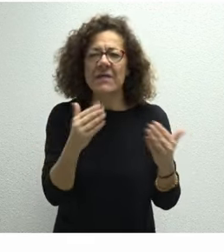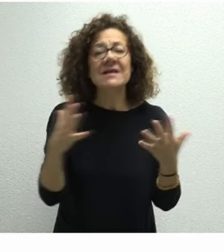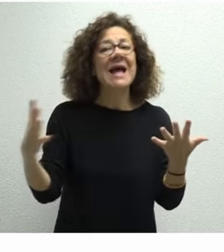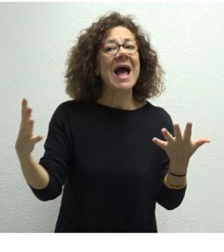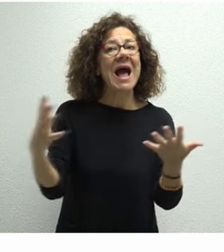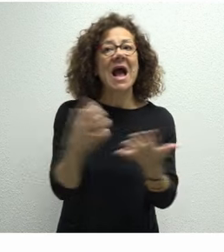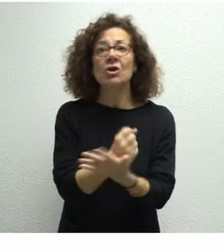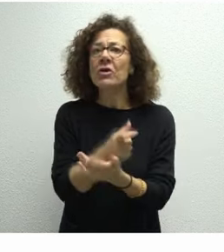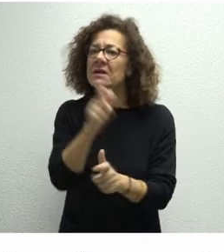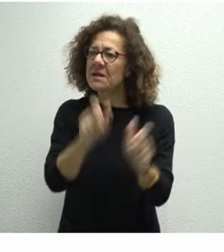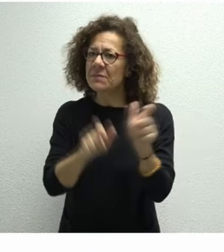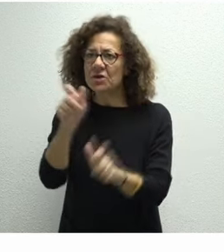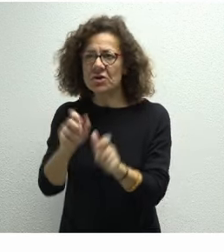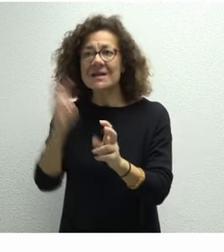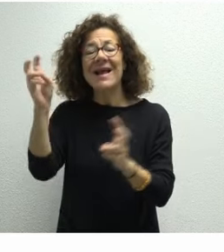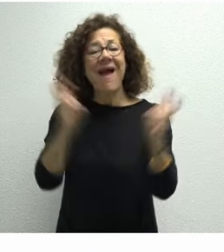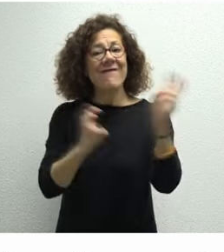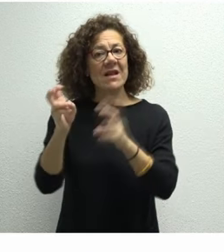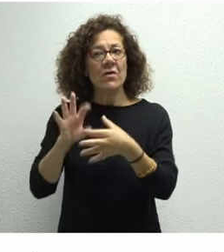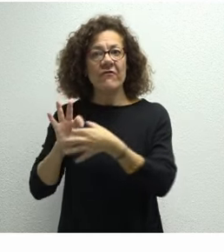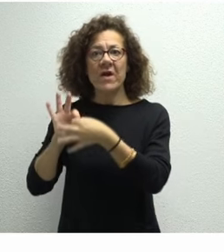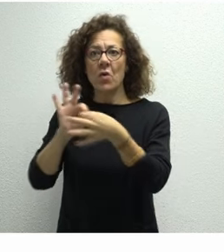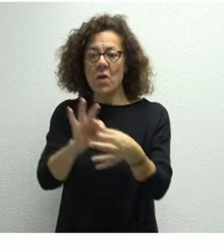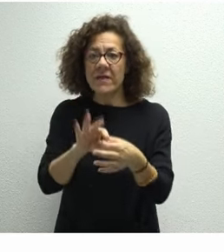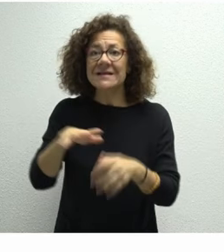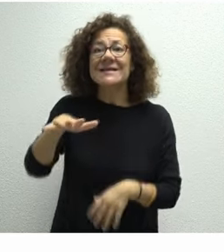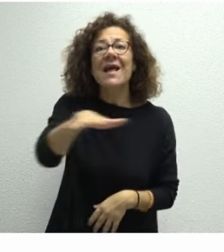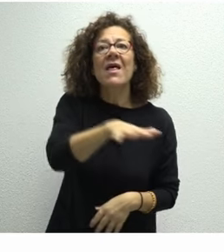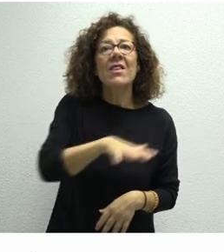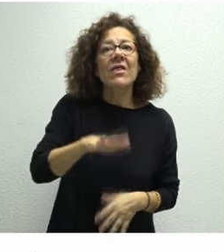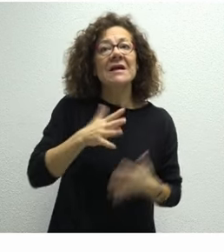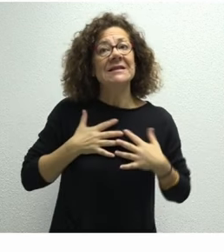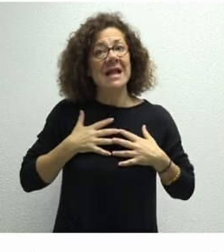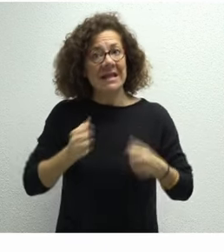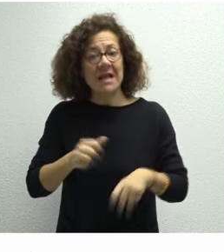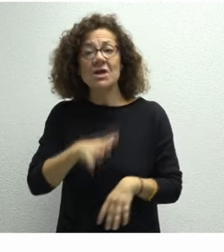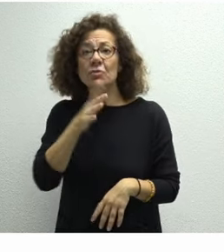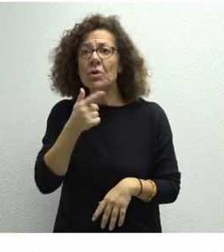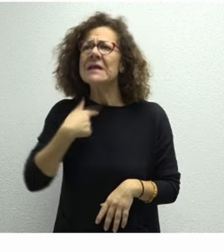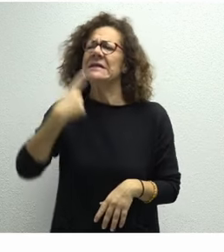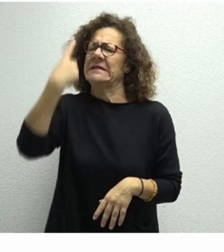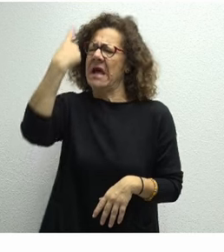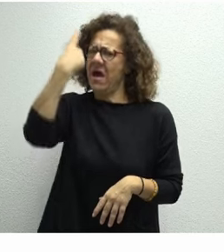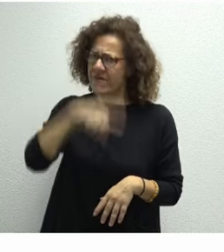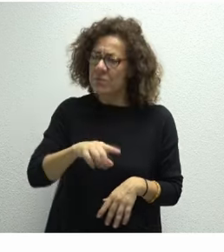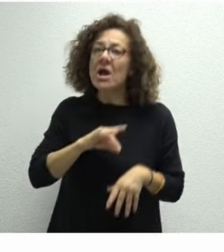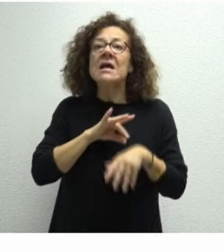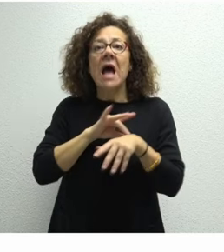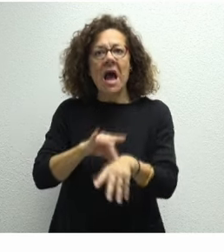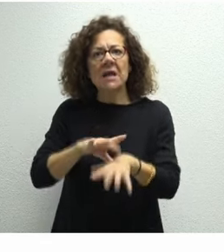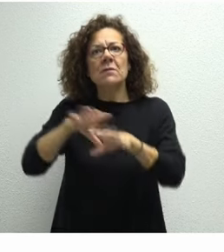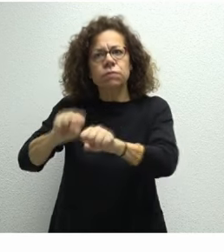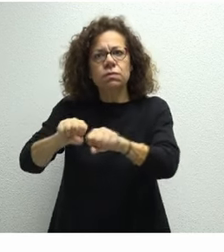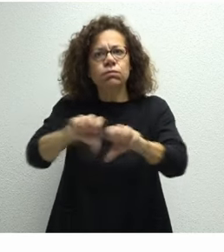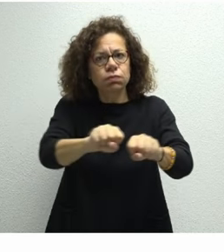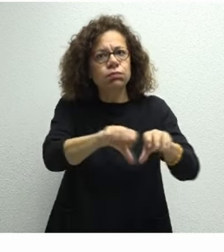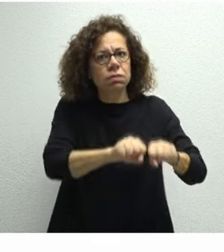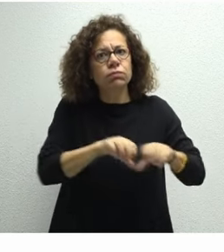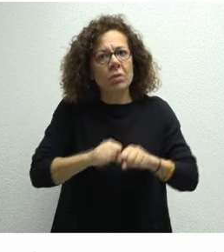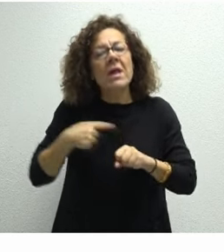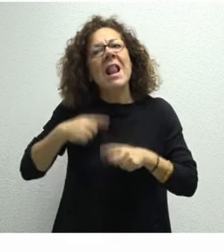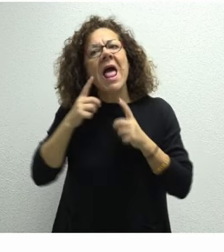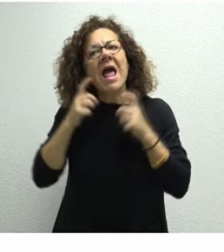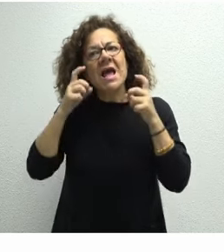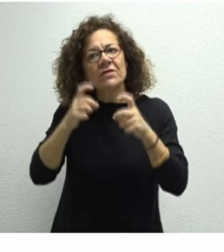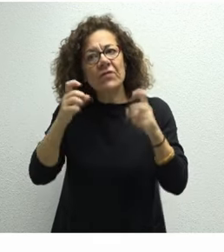toda la gente que venís vinculadas desde áreas sanitarias porque somos conscientes de las agendas que tenéis y de el esfuerzo